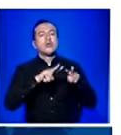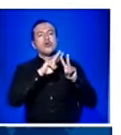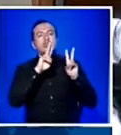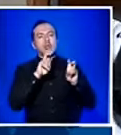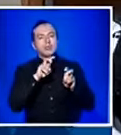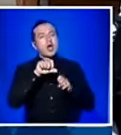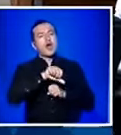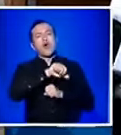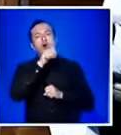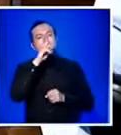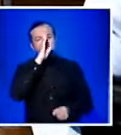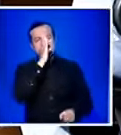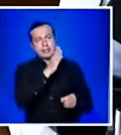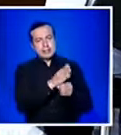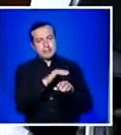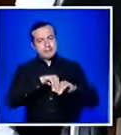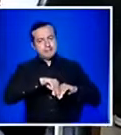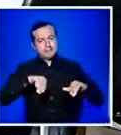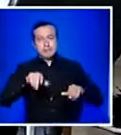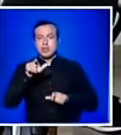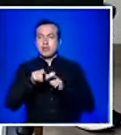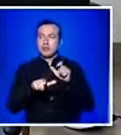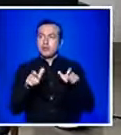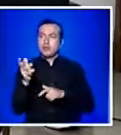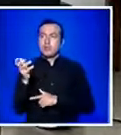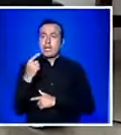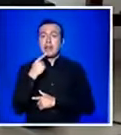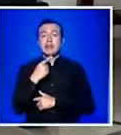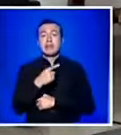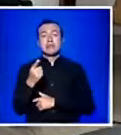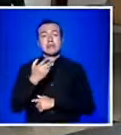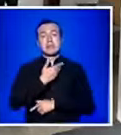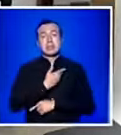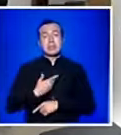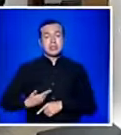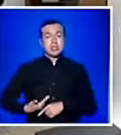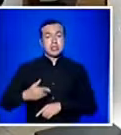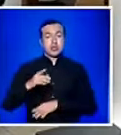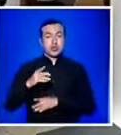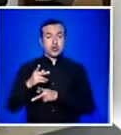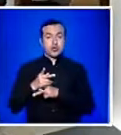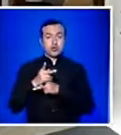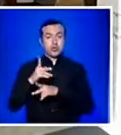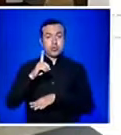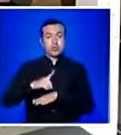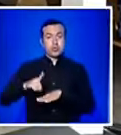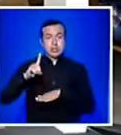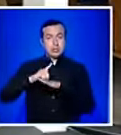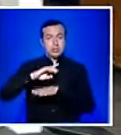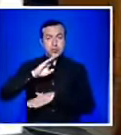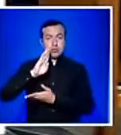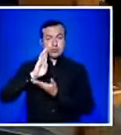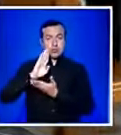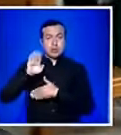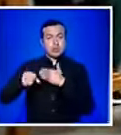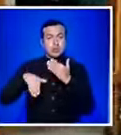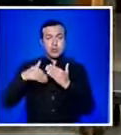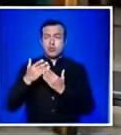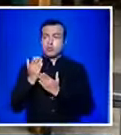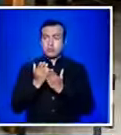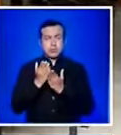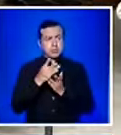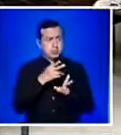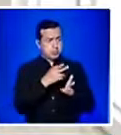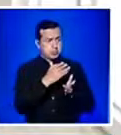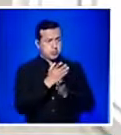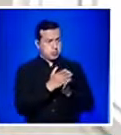propósito. Afiliados y jubilados contarán, dice el presidente del Consejo Directivo, con todos los servicios que hasta ahora se ofrecía en